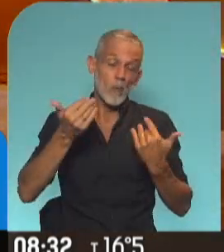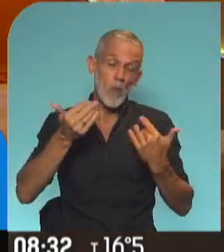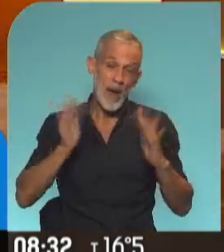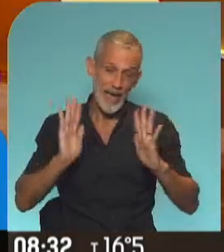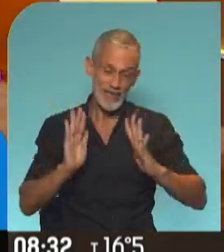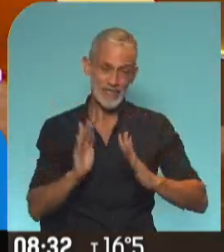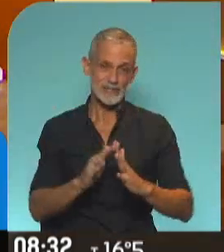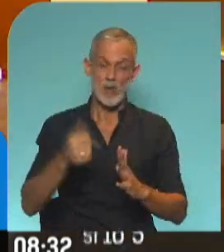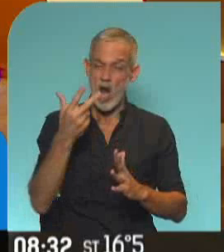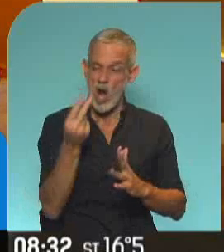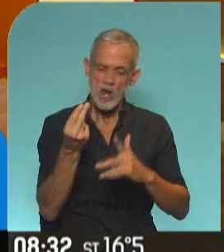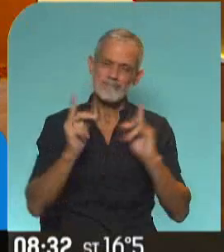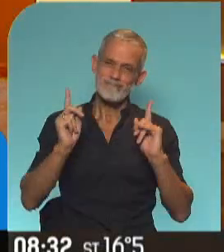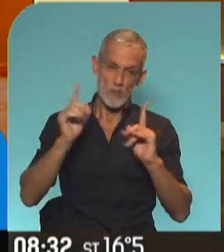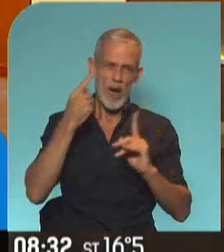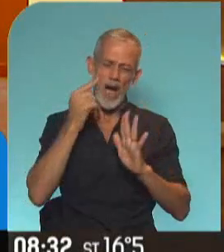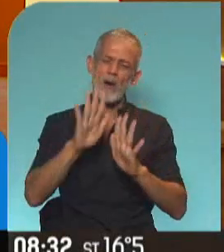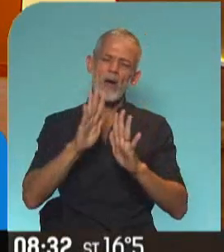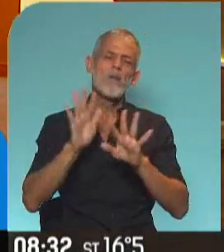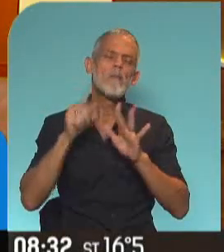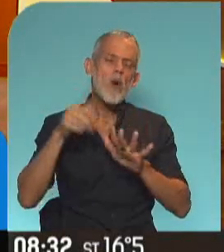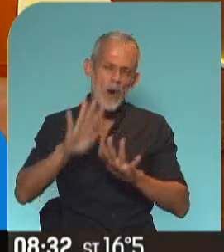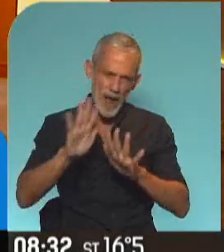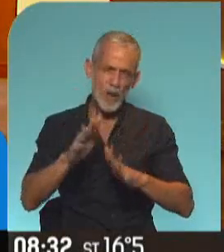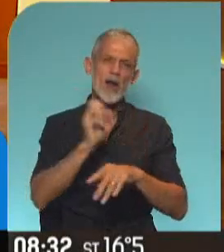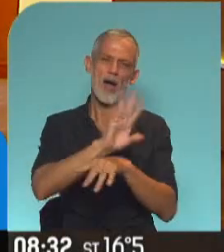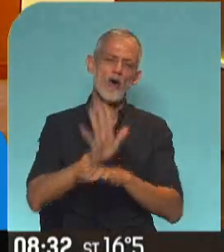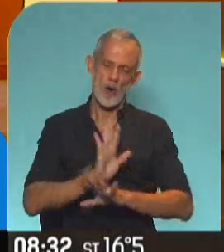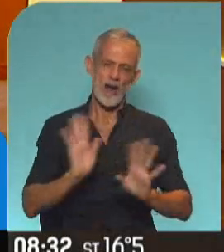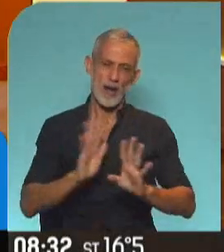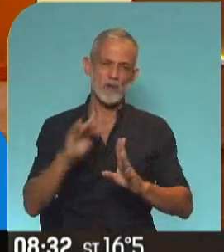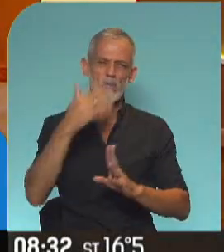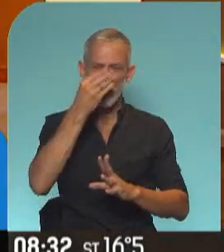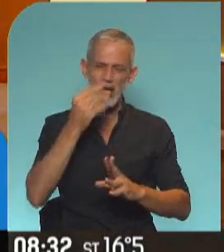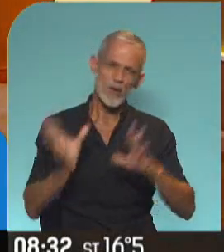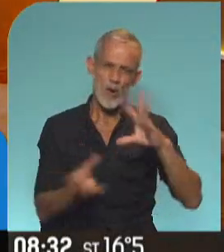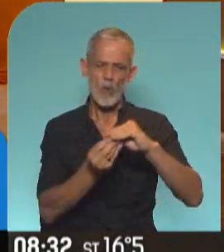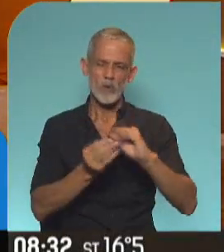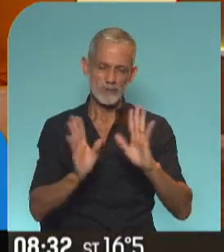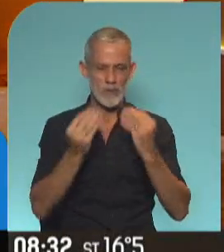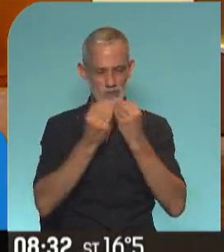pero por ahora vayamos por controlar el coronavirus y después vamos por controlar a las dos no me llevo muchas gracias